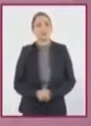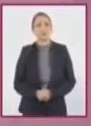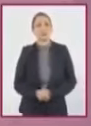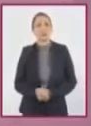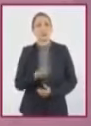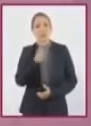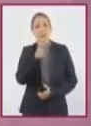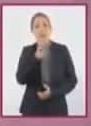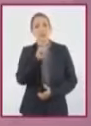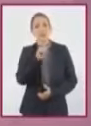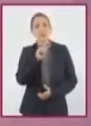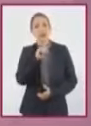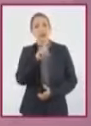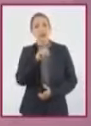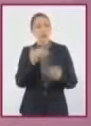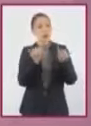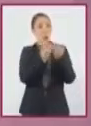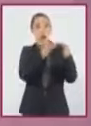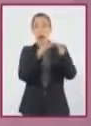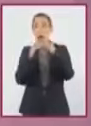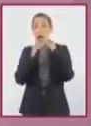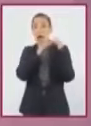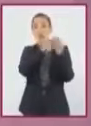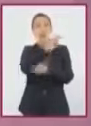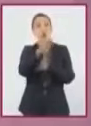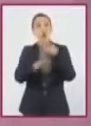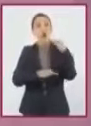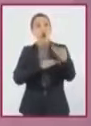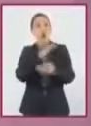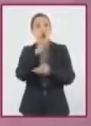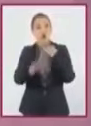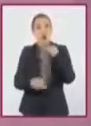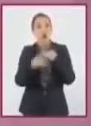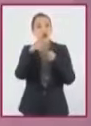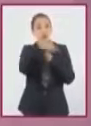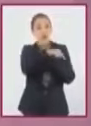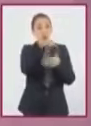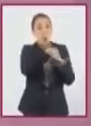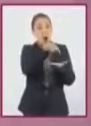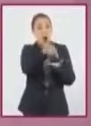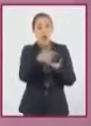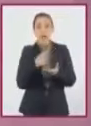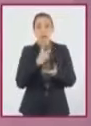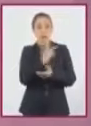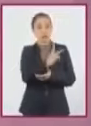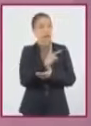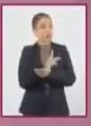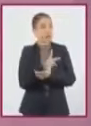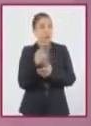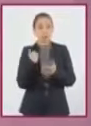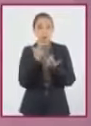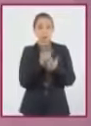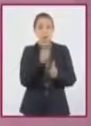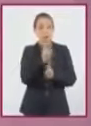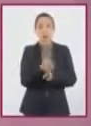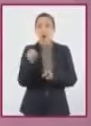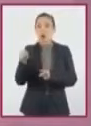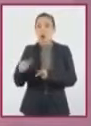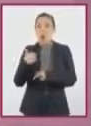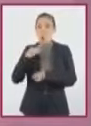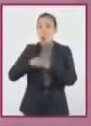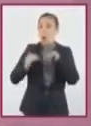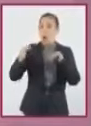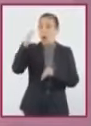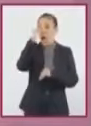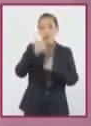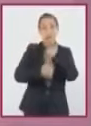Estado también de igualdad, en que todo poder y jurisdicción es recíproco, sin que al uno competa más